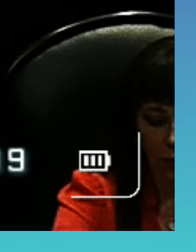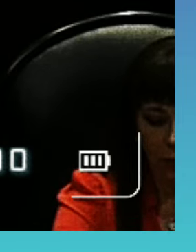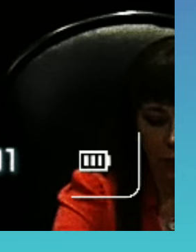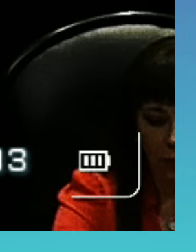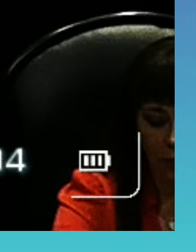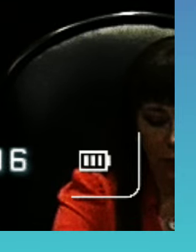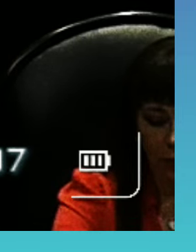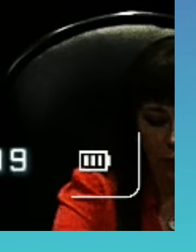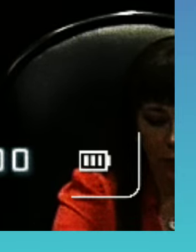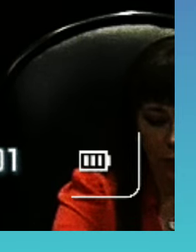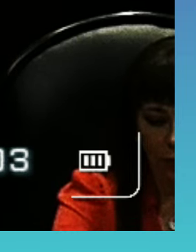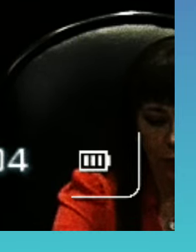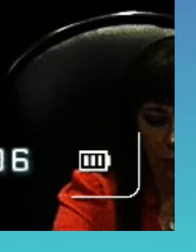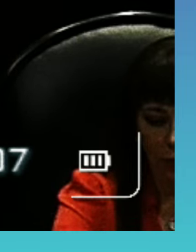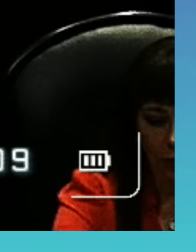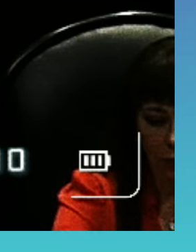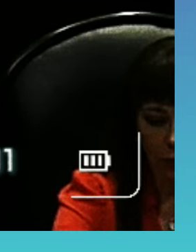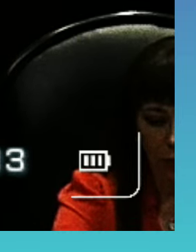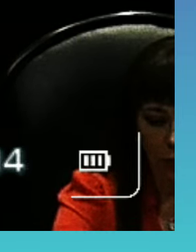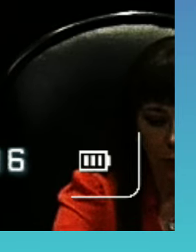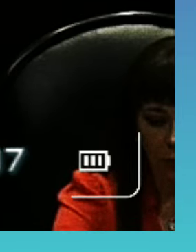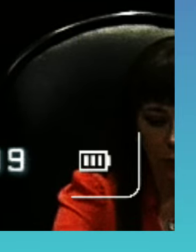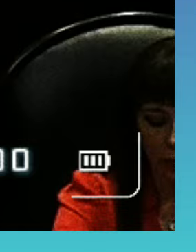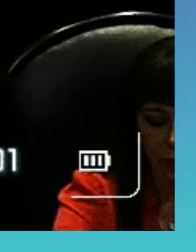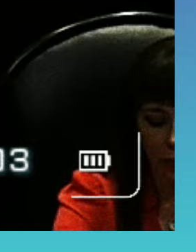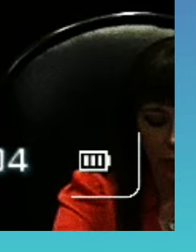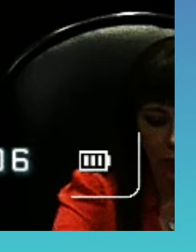No se puede admitir porque es improcedente,